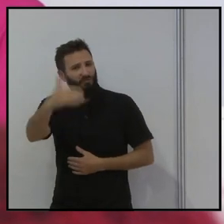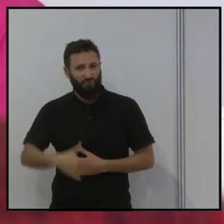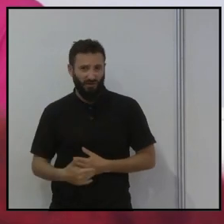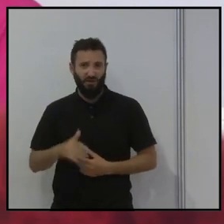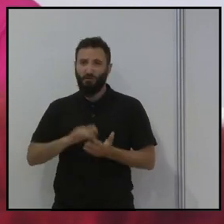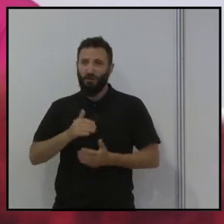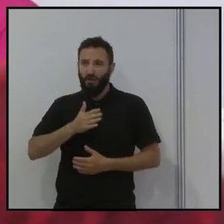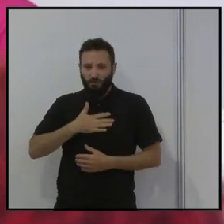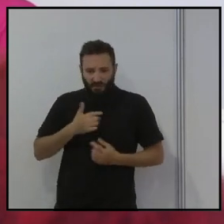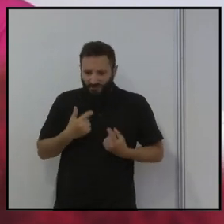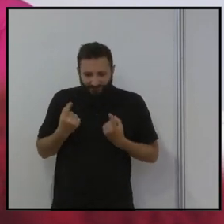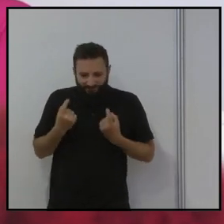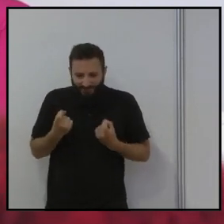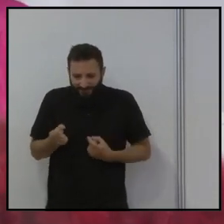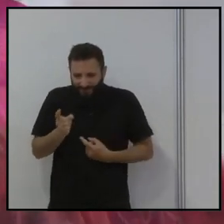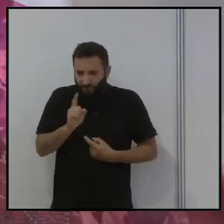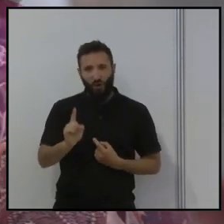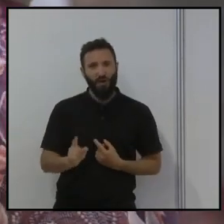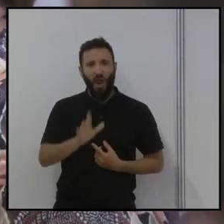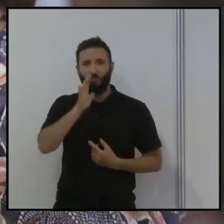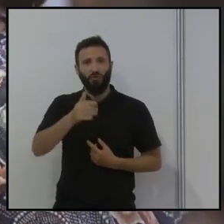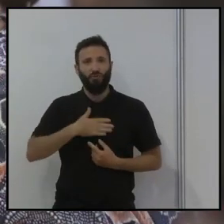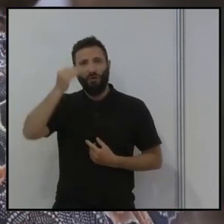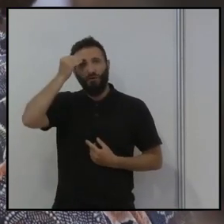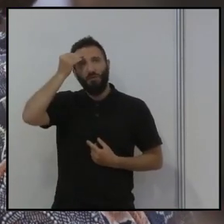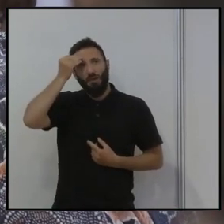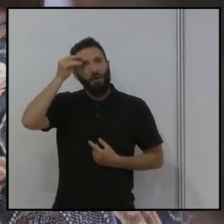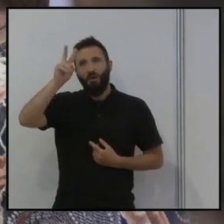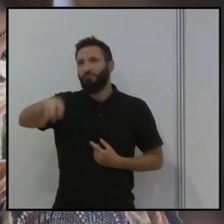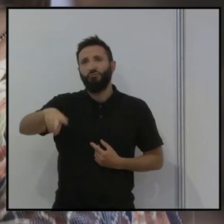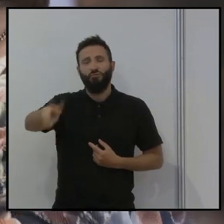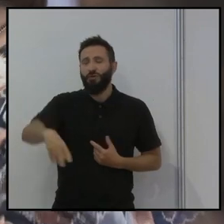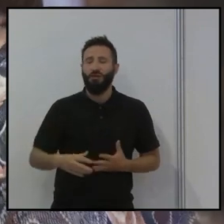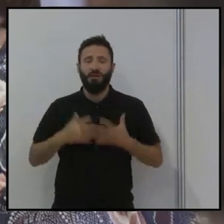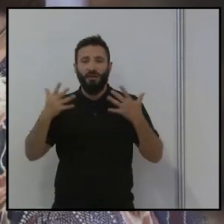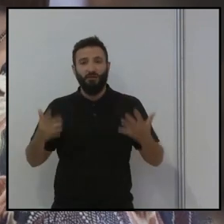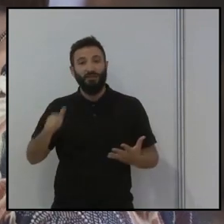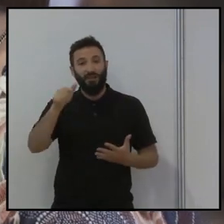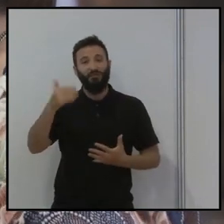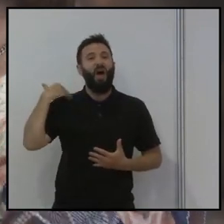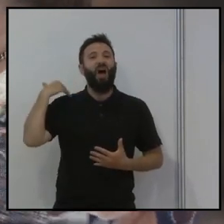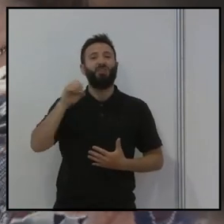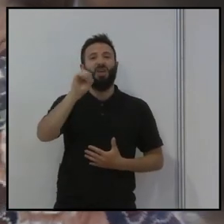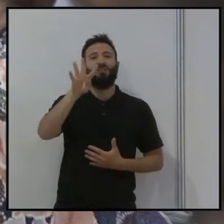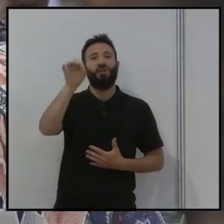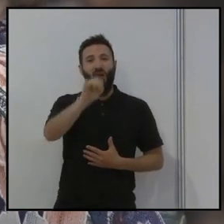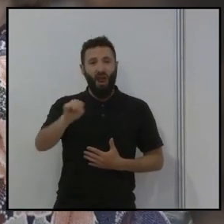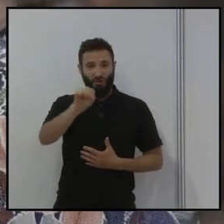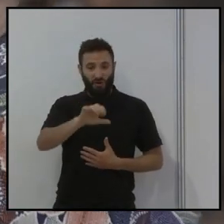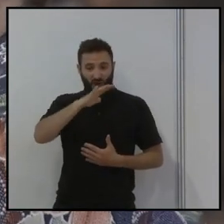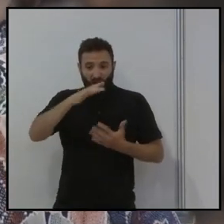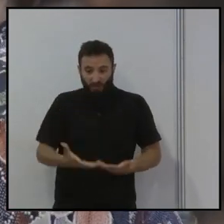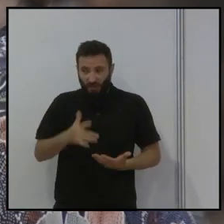que menos necesitaba en ese momento, porque jamás me habría avergonzado. Entonces, eso fue hace 14 años. Y esta